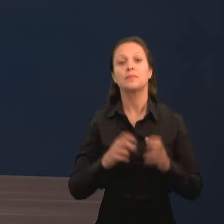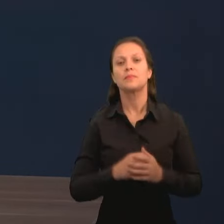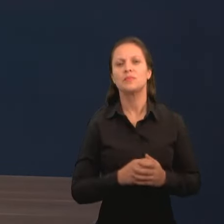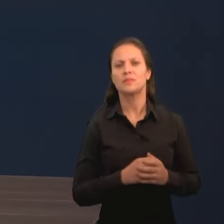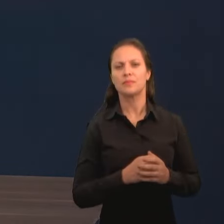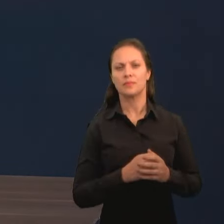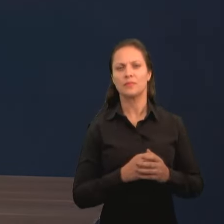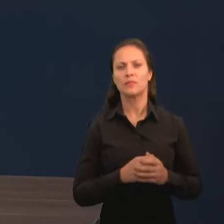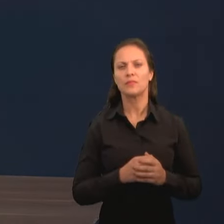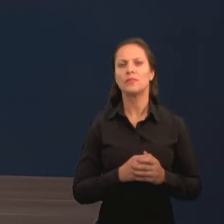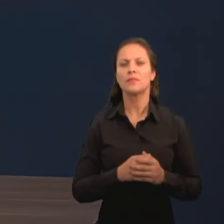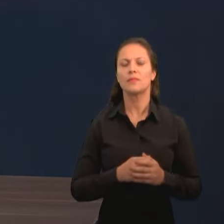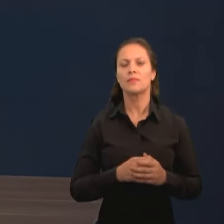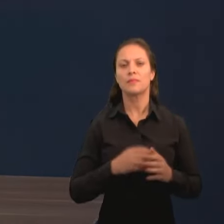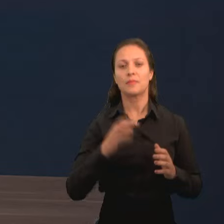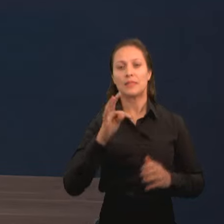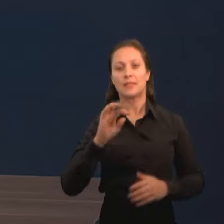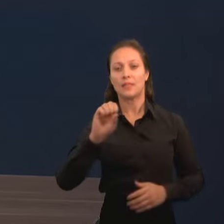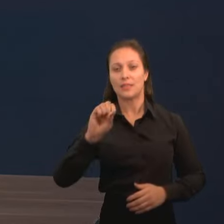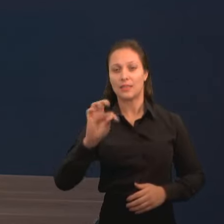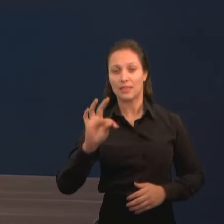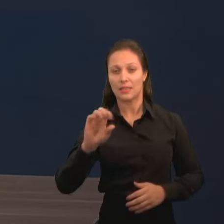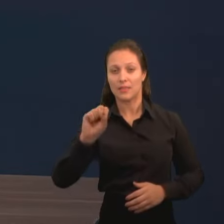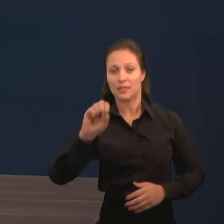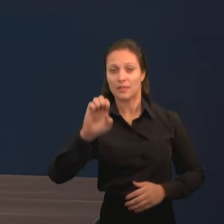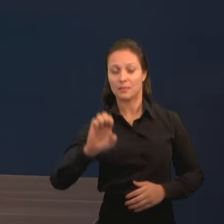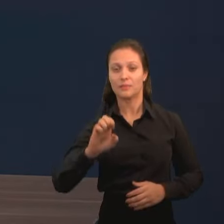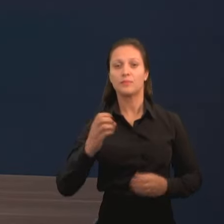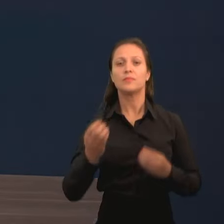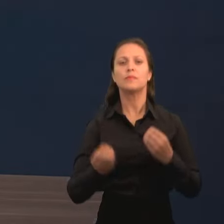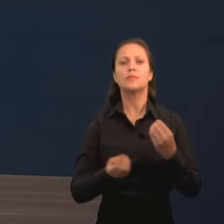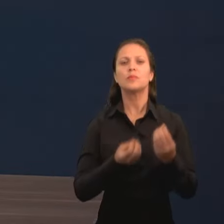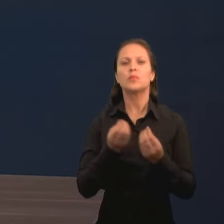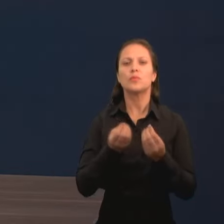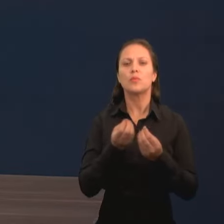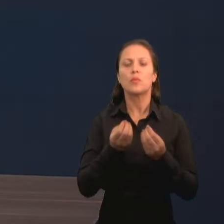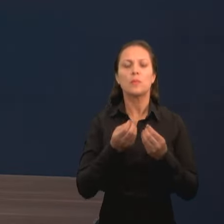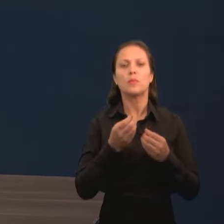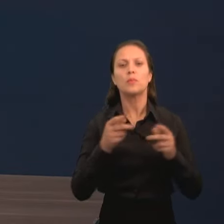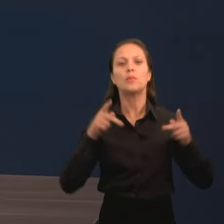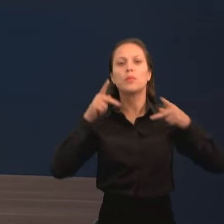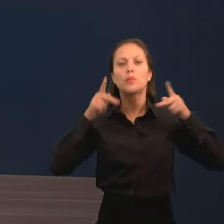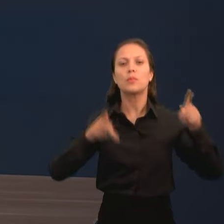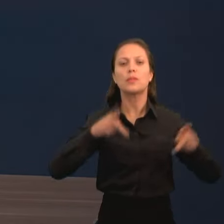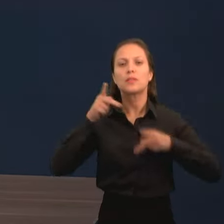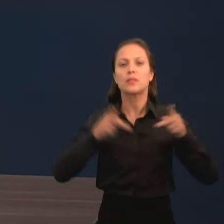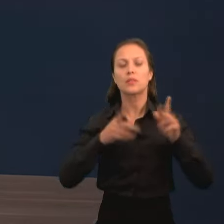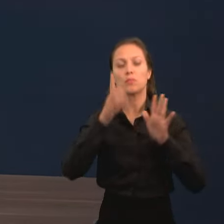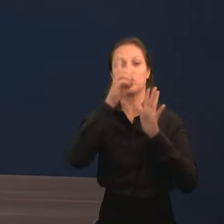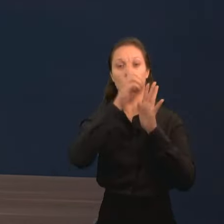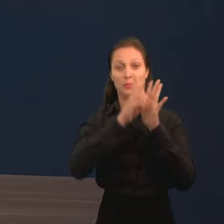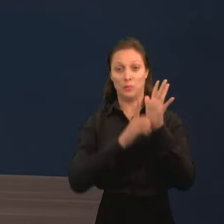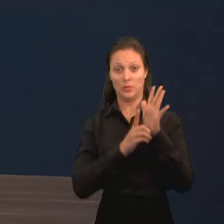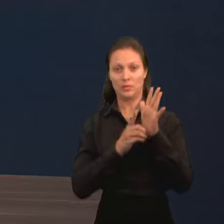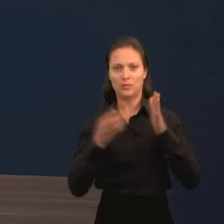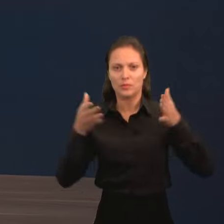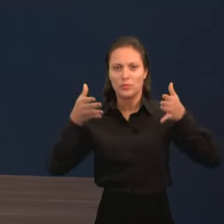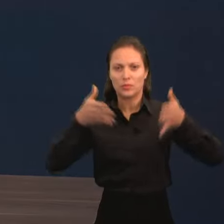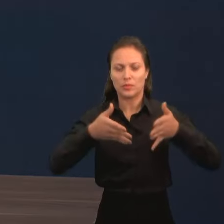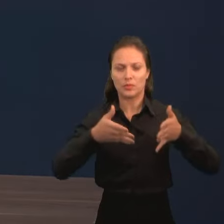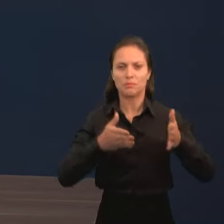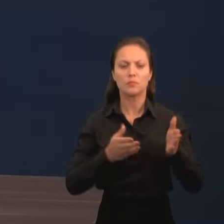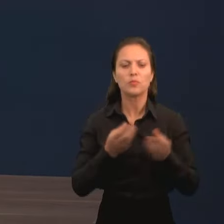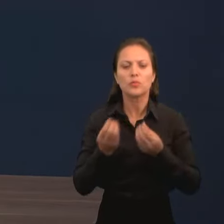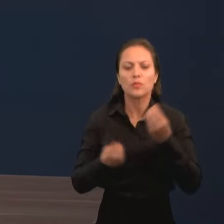el tema. La resolución del TSE, que habla sobre el acceso del pueblo al derecho fundamental